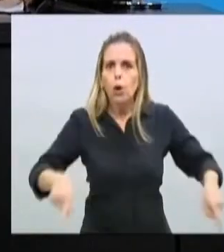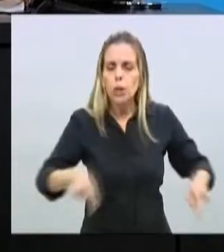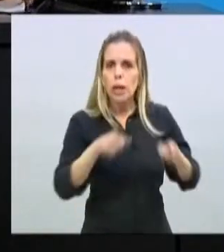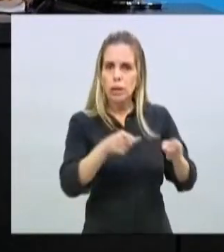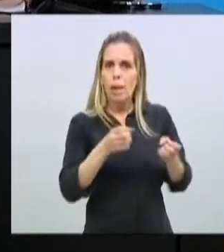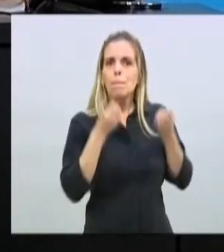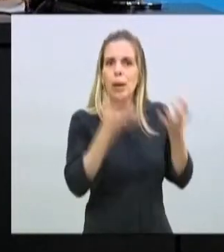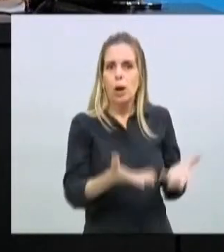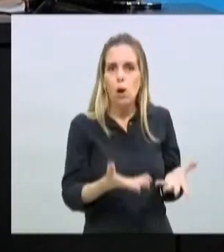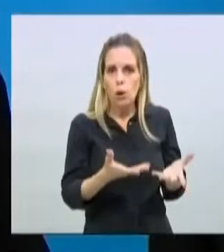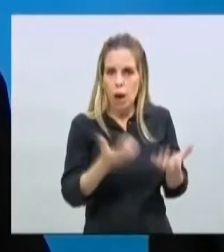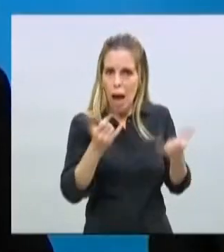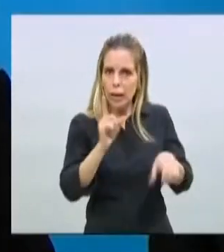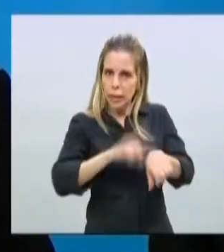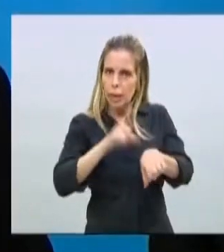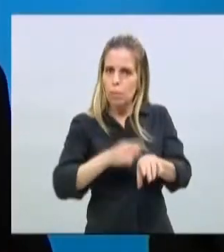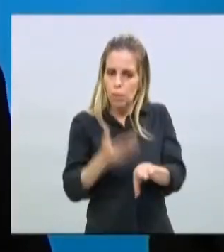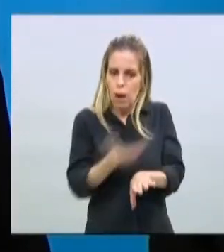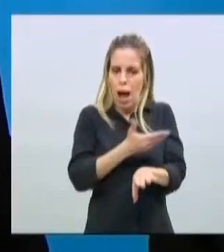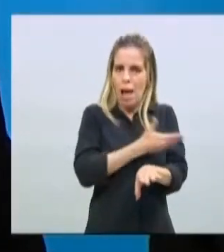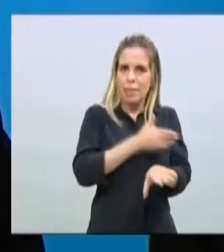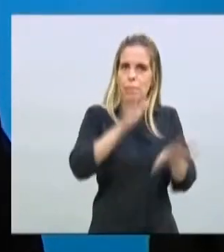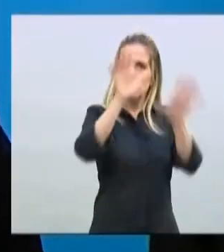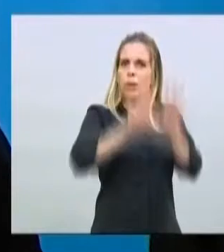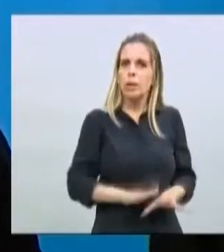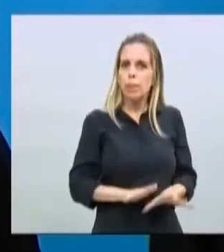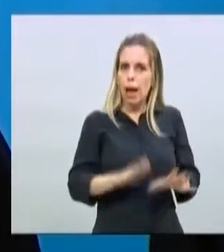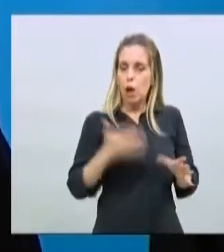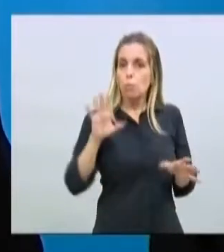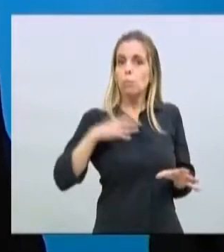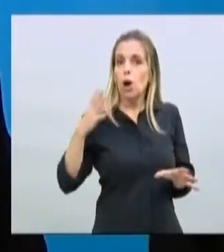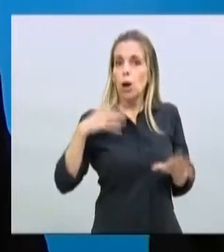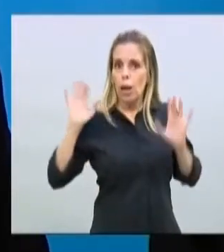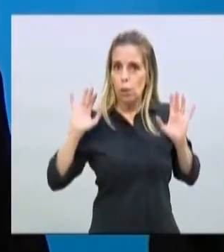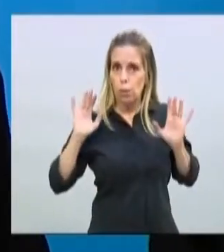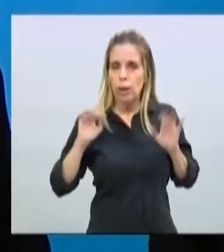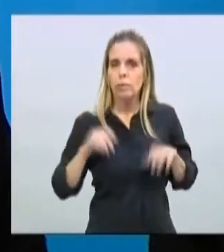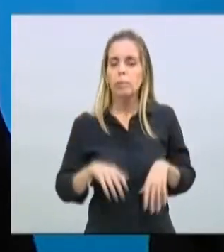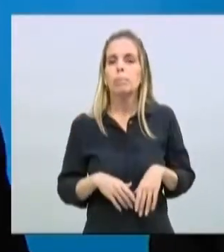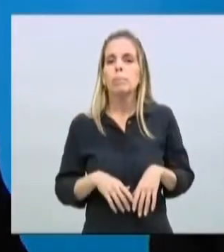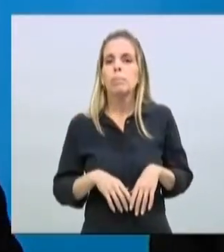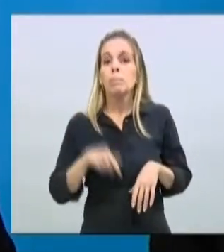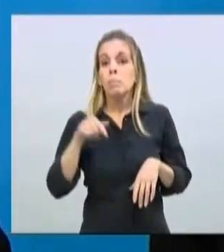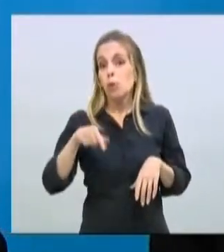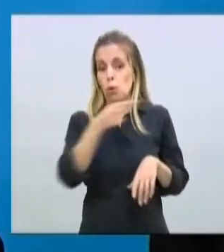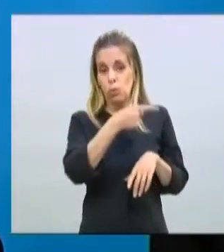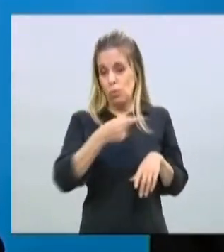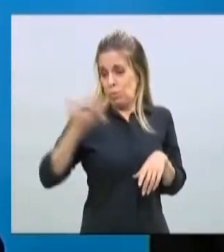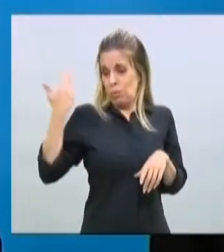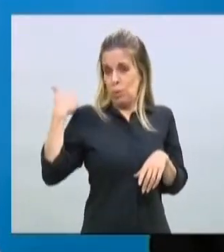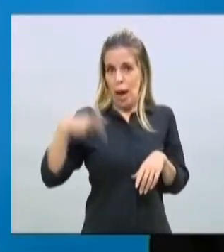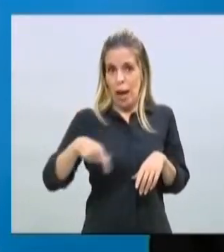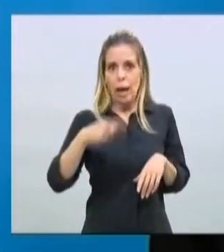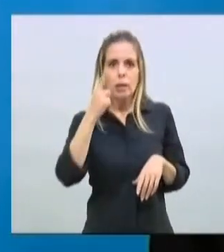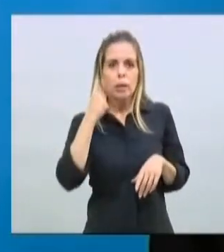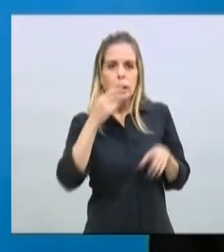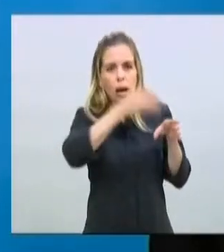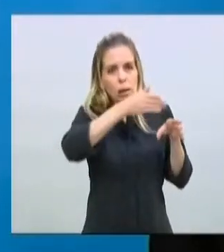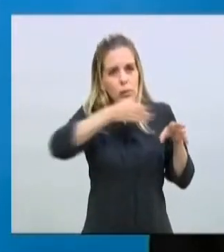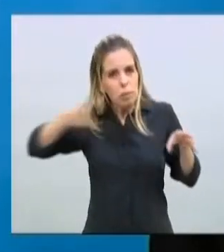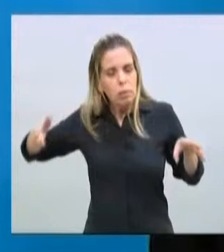prepararnos. Ahora, en todos estos días he escuchado hablar a